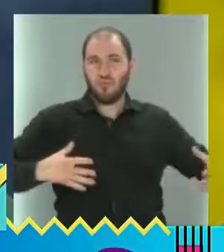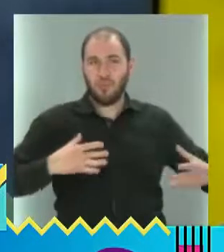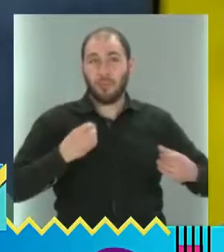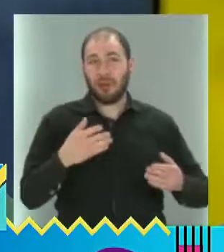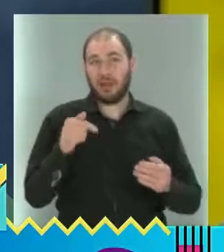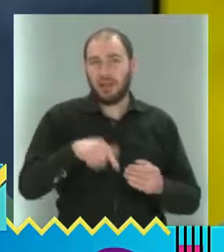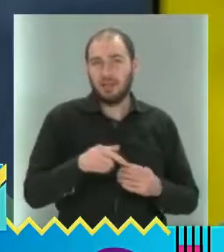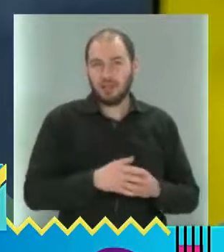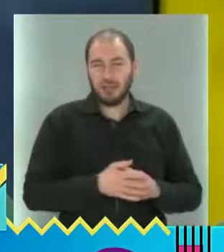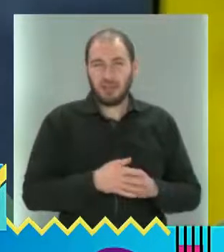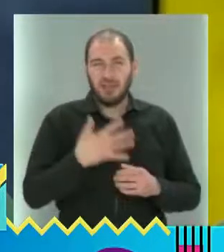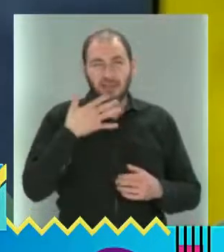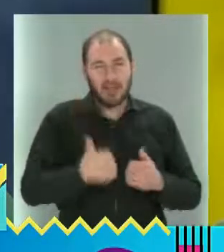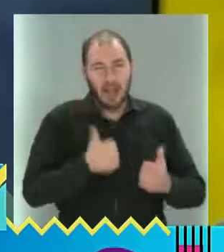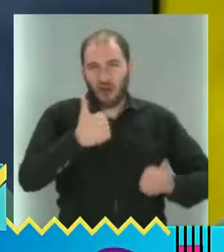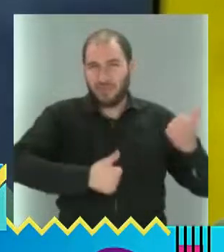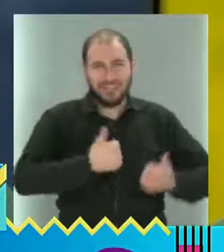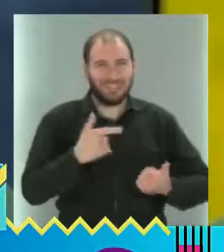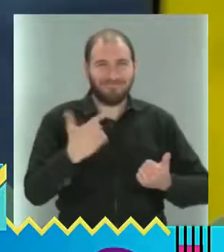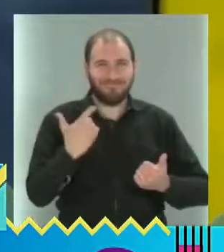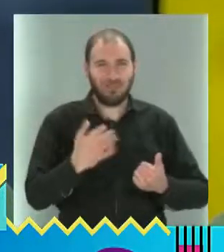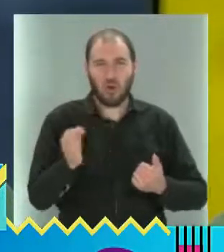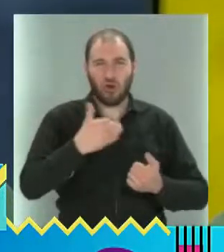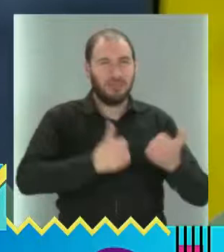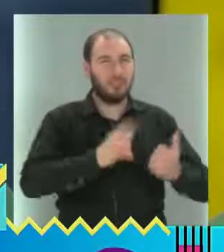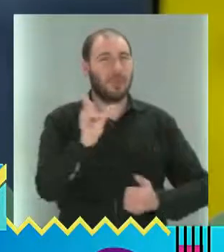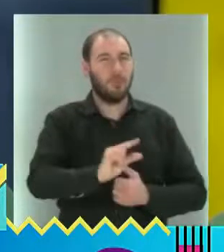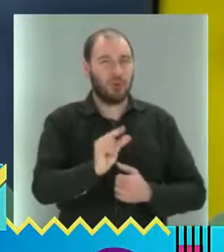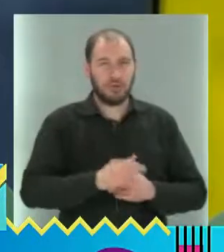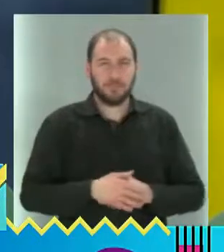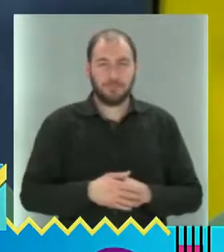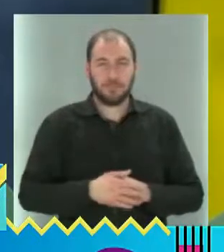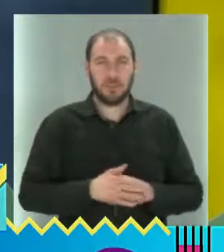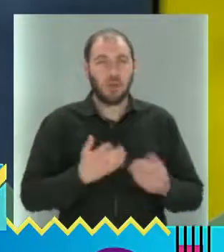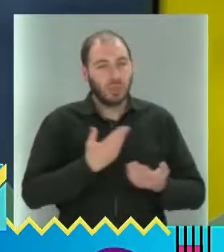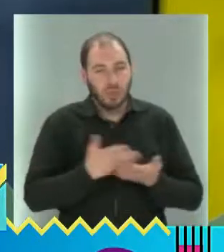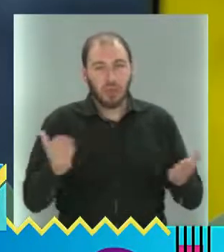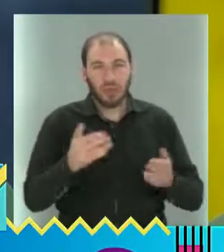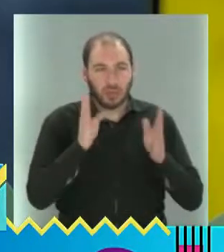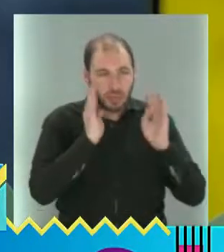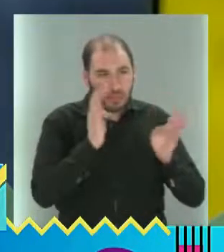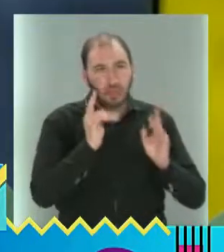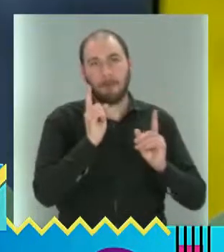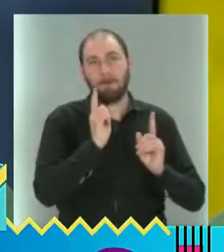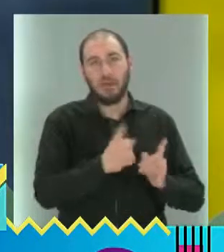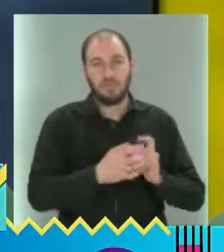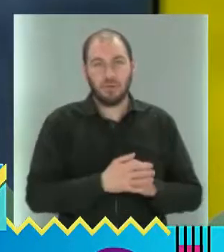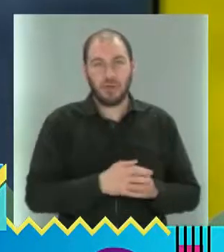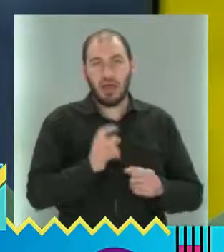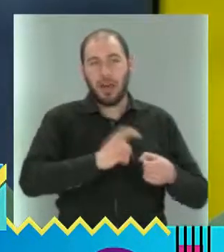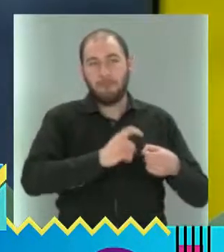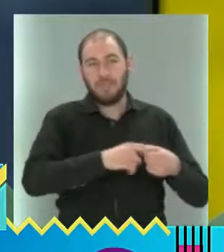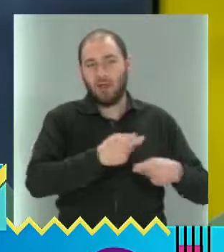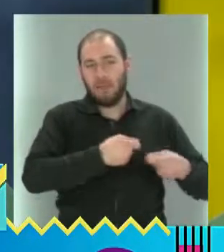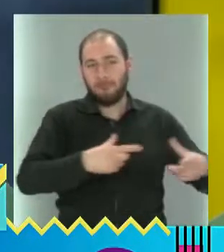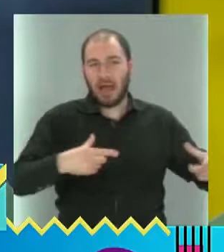verdad que no tenés una real competencia, o es poca la competencia que vos generás, ¿no? Todos van atrás de lo que se hace la petrolera más